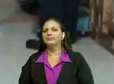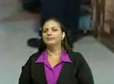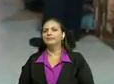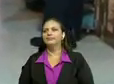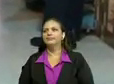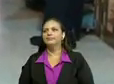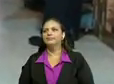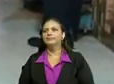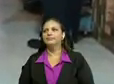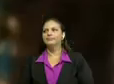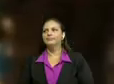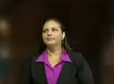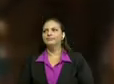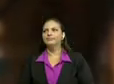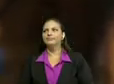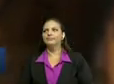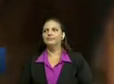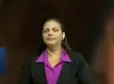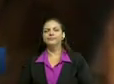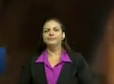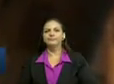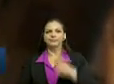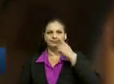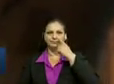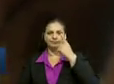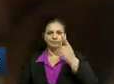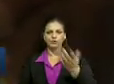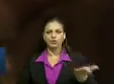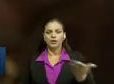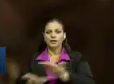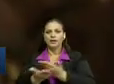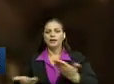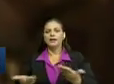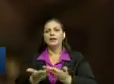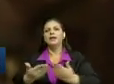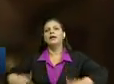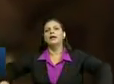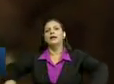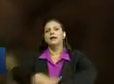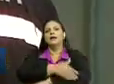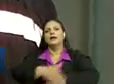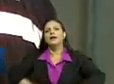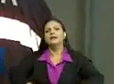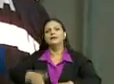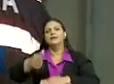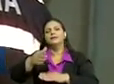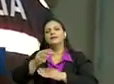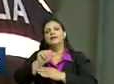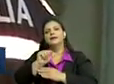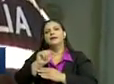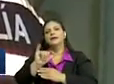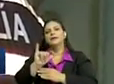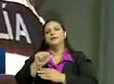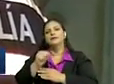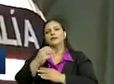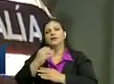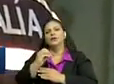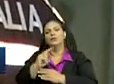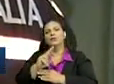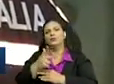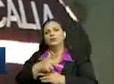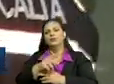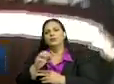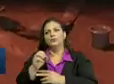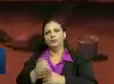lugares visitados se encuentra el conocido sector de la Ayacucho en la ciudad de Guayaquil, donde la fiscalía ingresó a